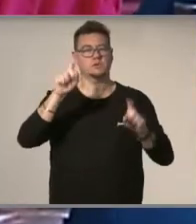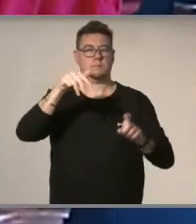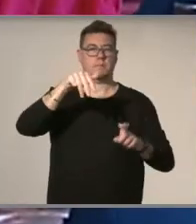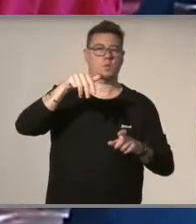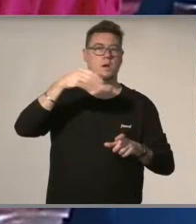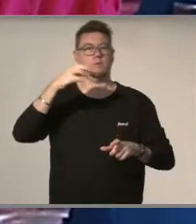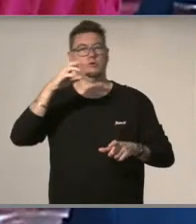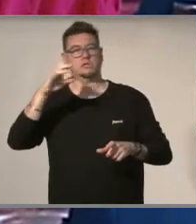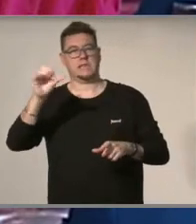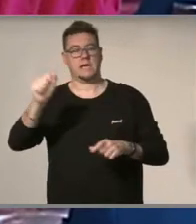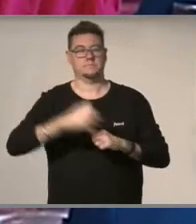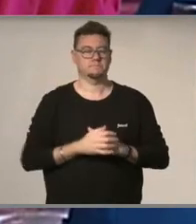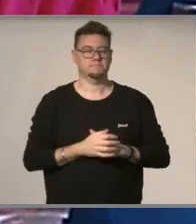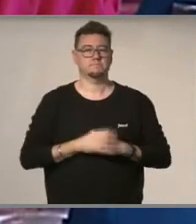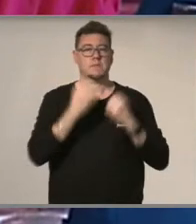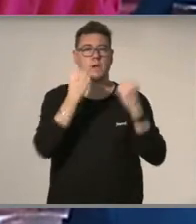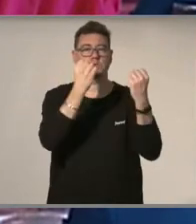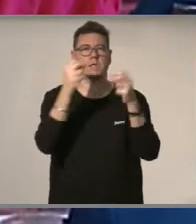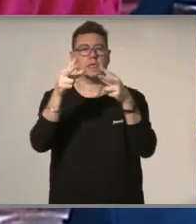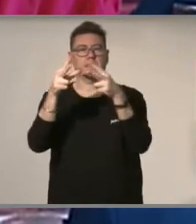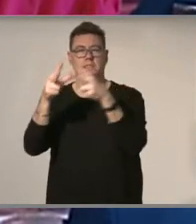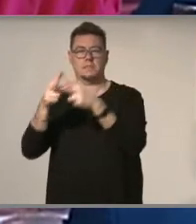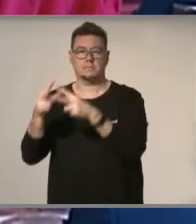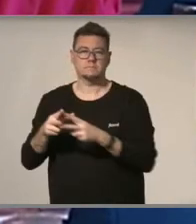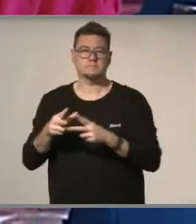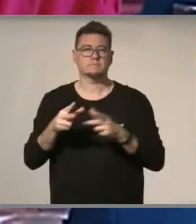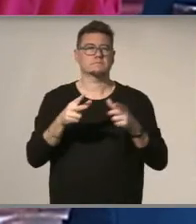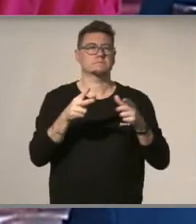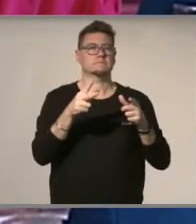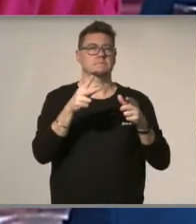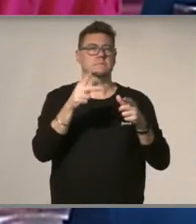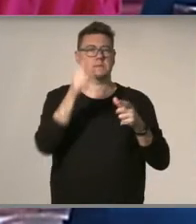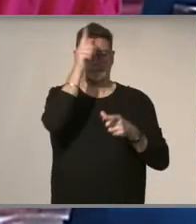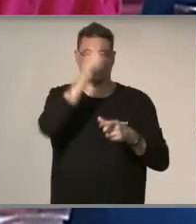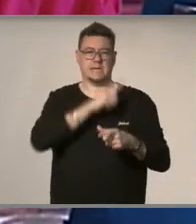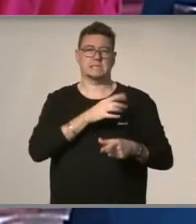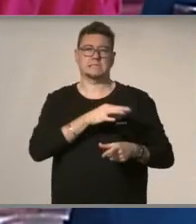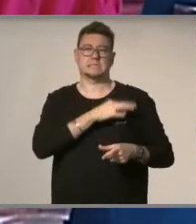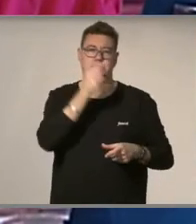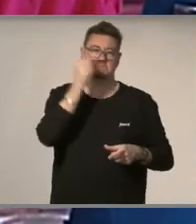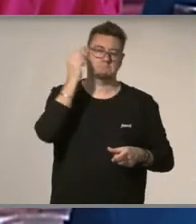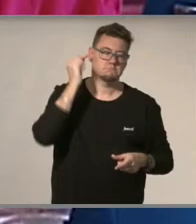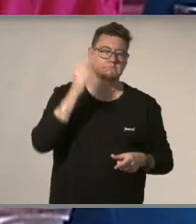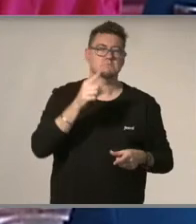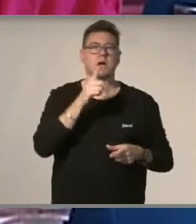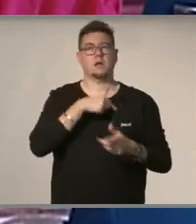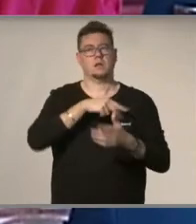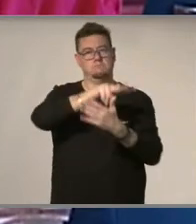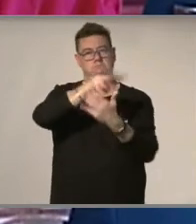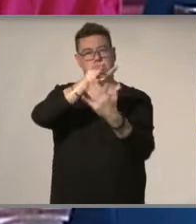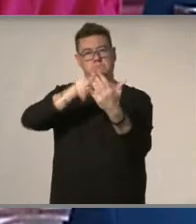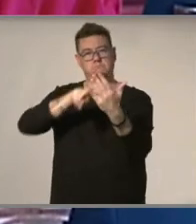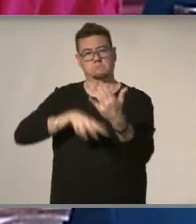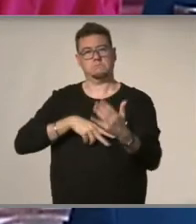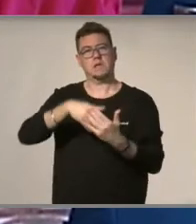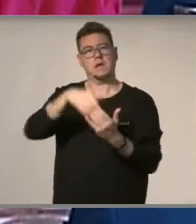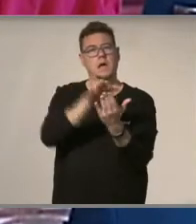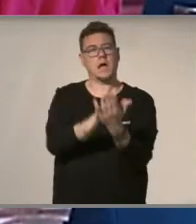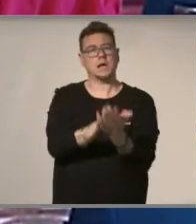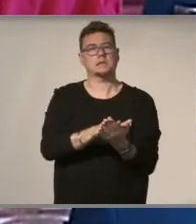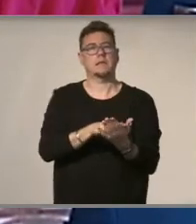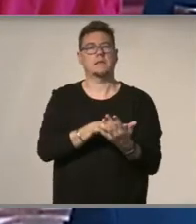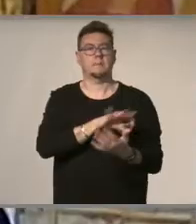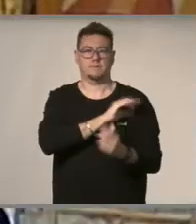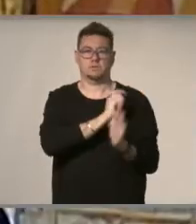Broseta, autoridades civiles y militares, señores y señoras, paso a dar lectura del acta de la entrega